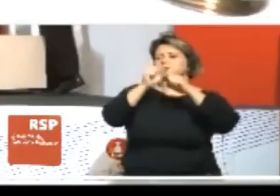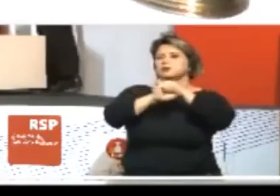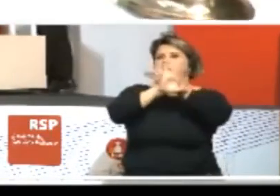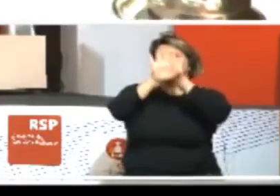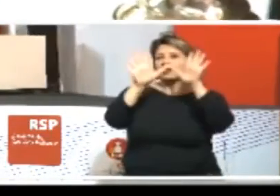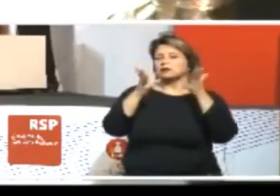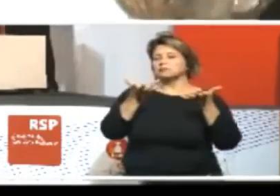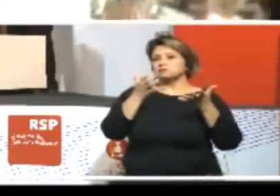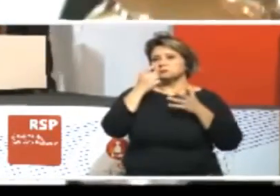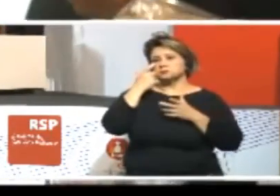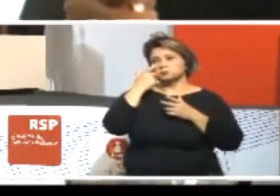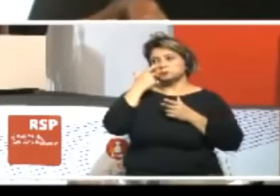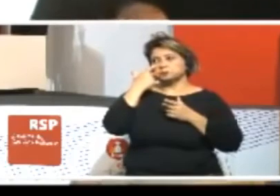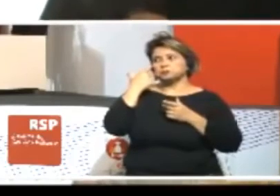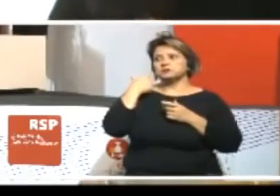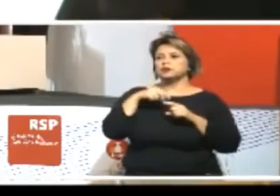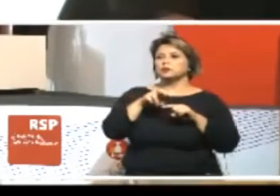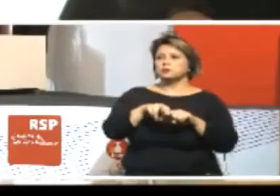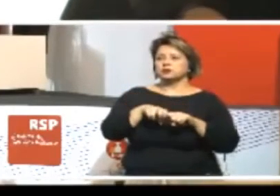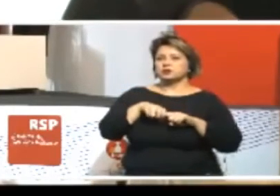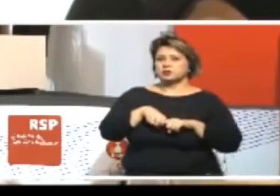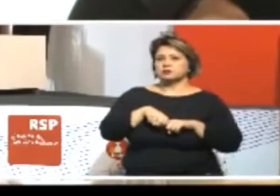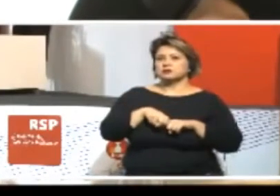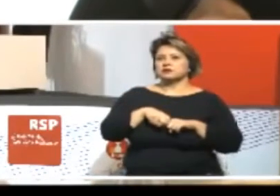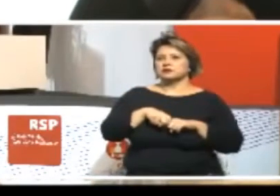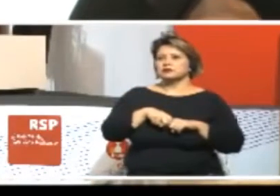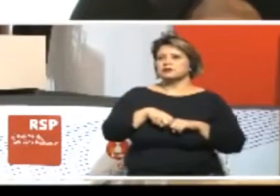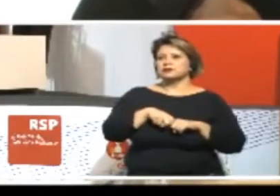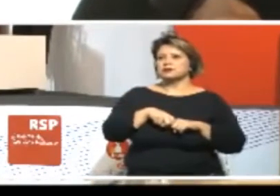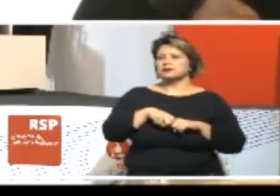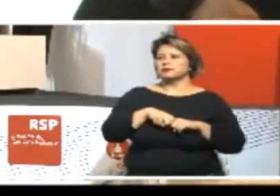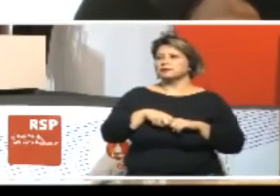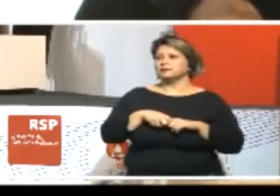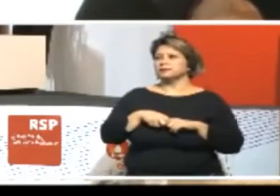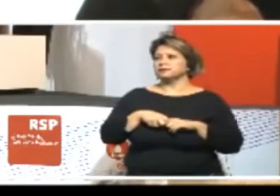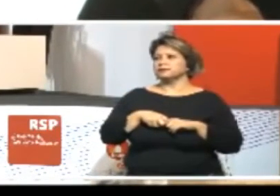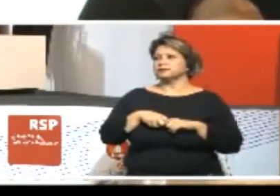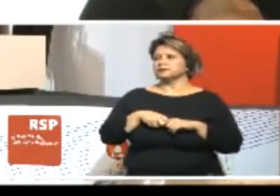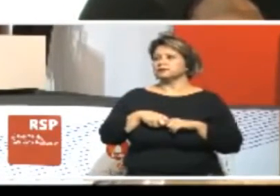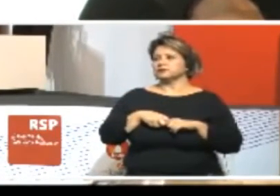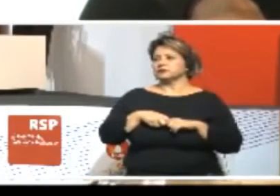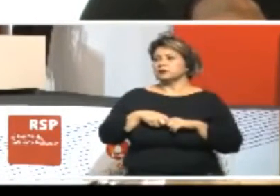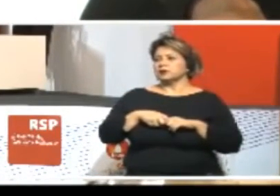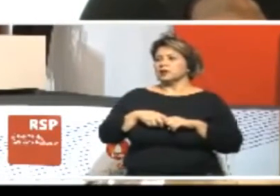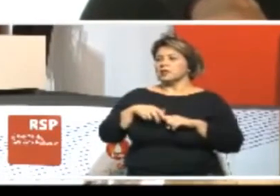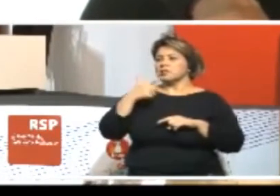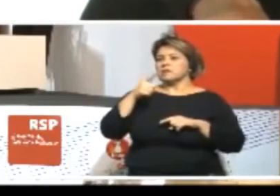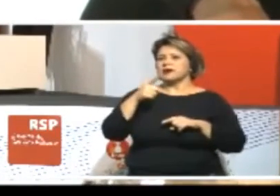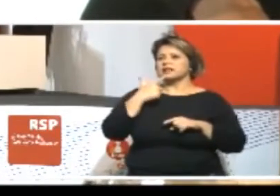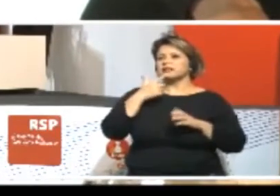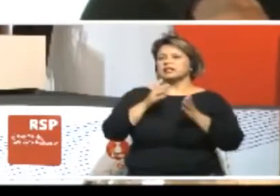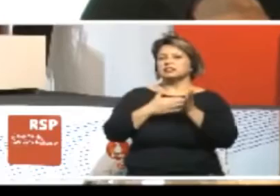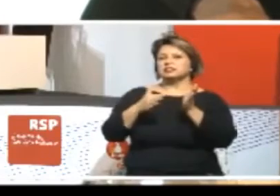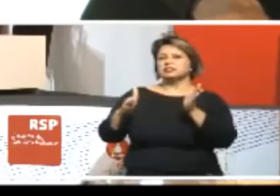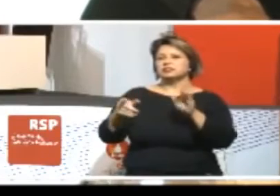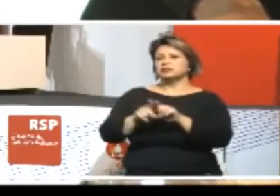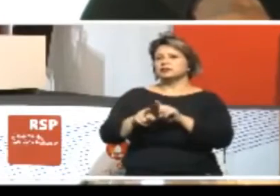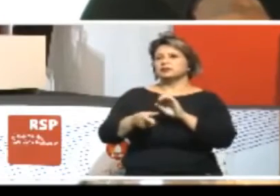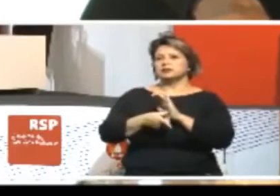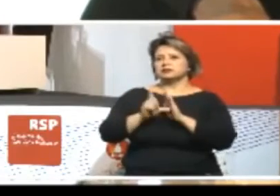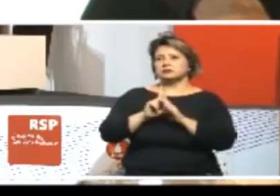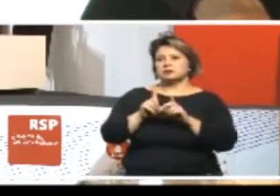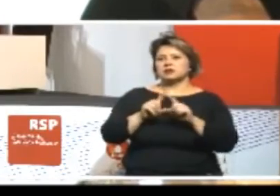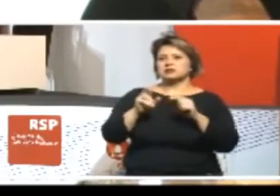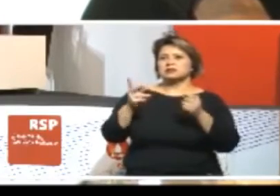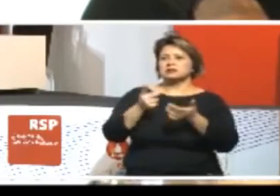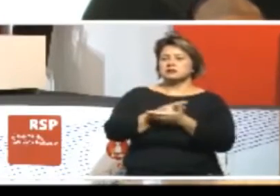Entonces, no es que se desvíe de anteriores estudios, sino que los efectos del gobierno